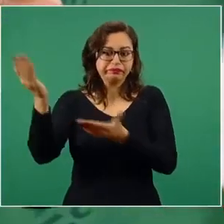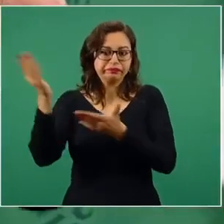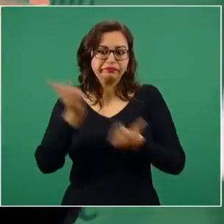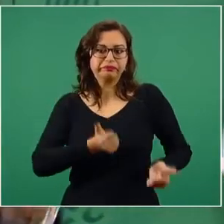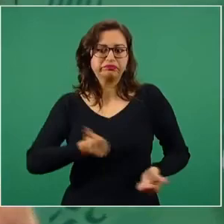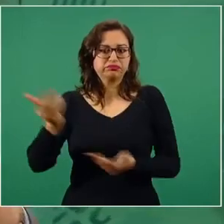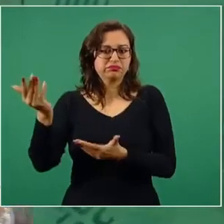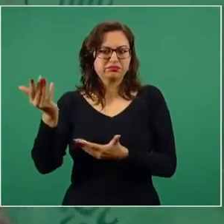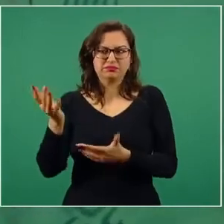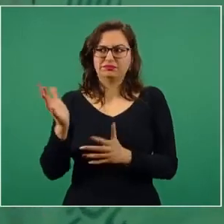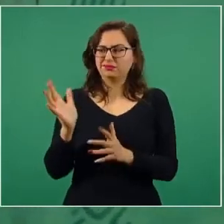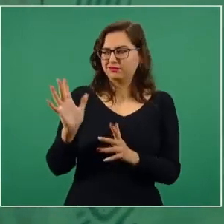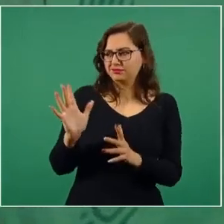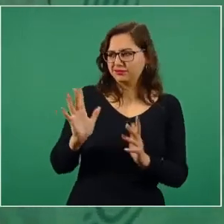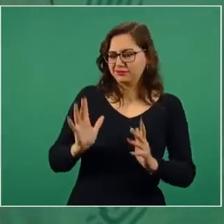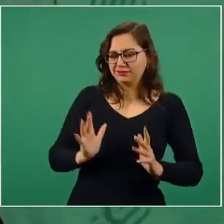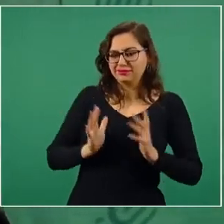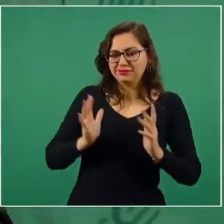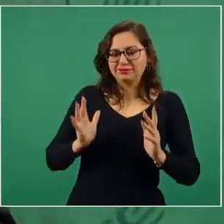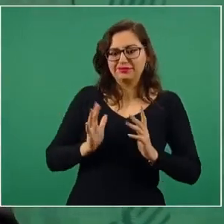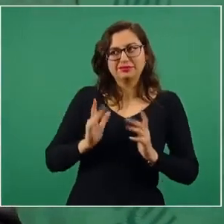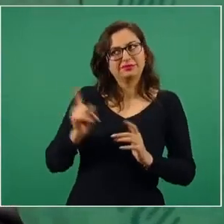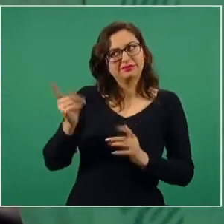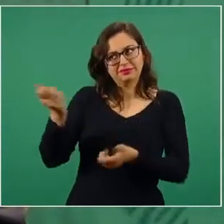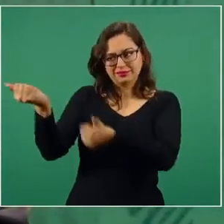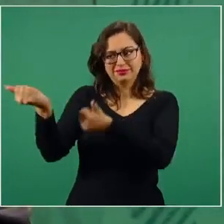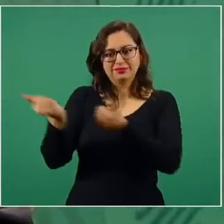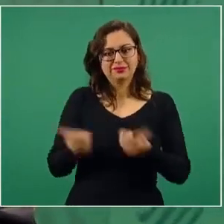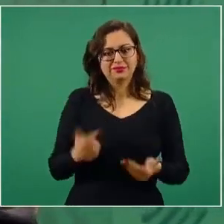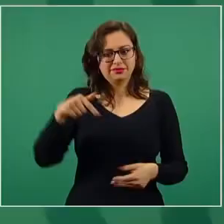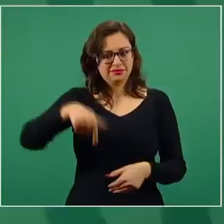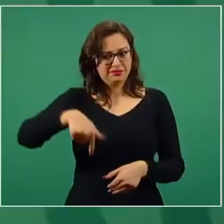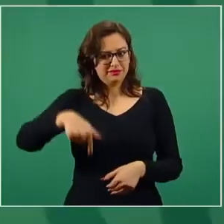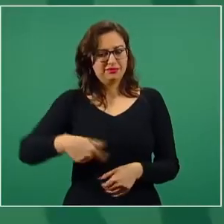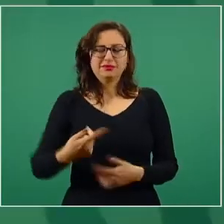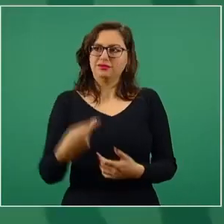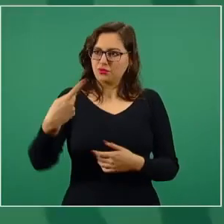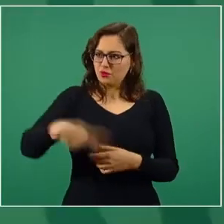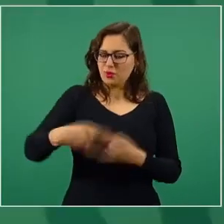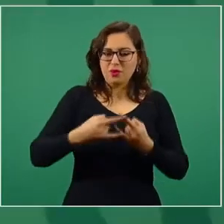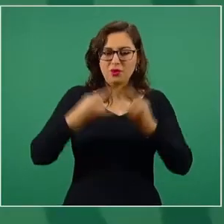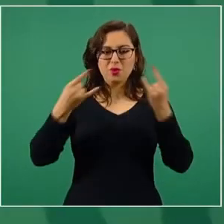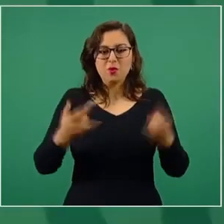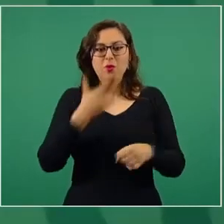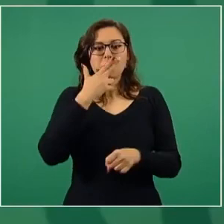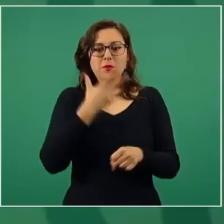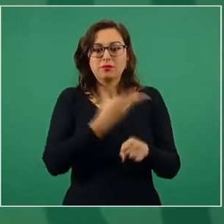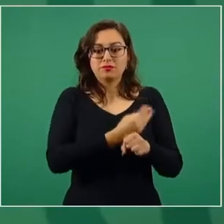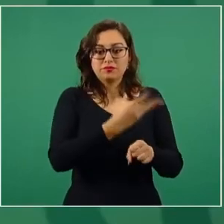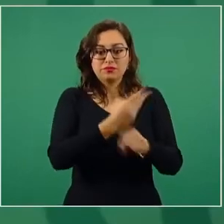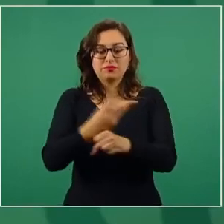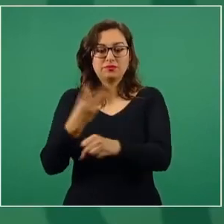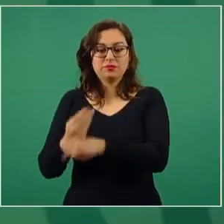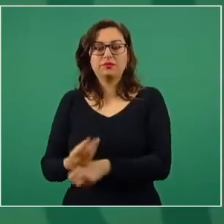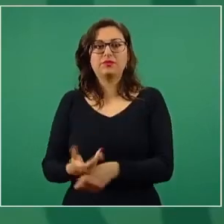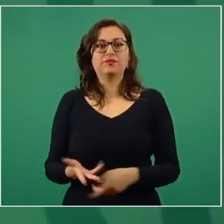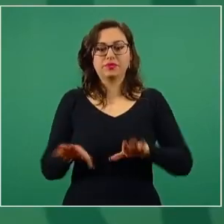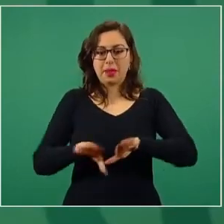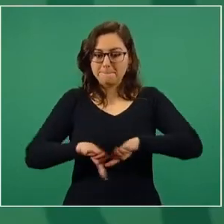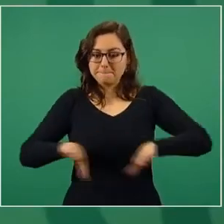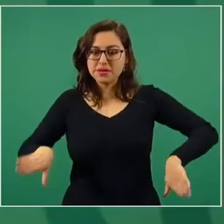histórica del palacio se conserve bien. Los pisos, los techos,